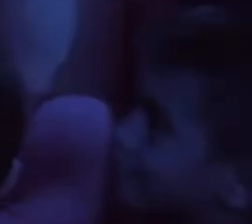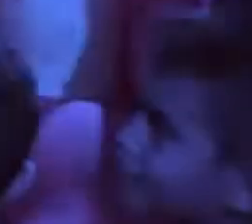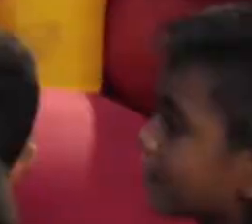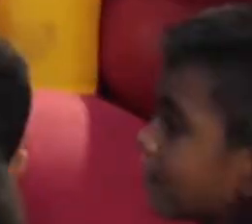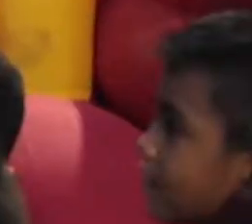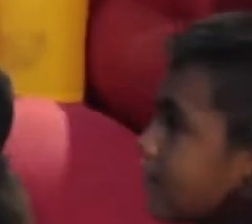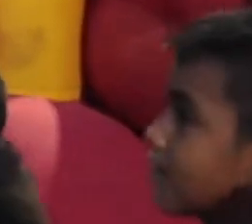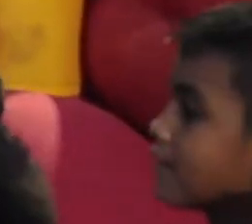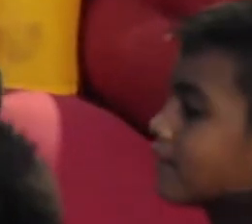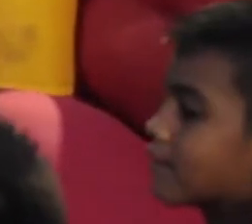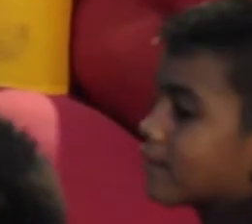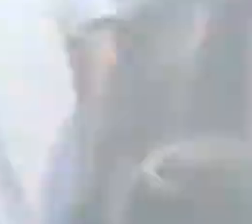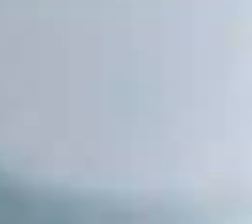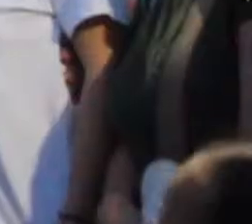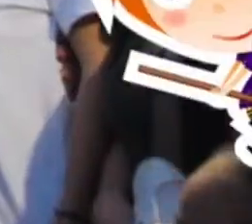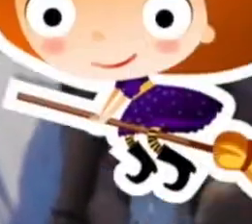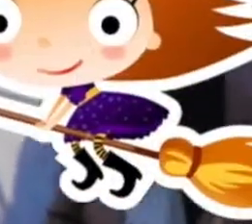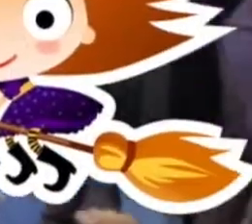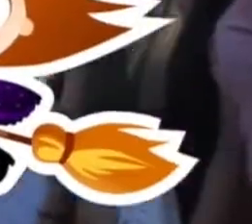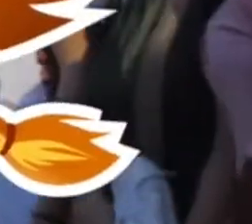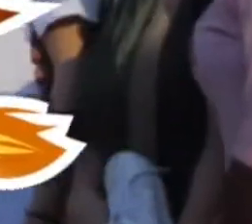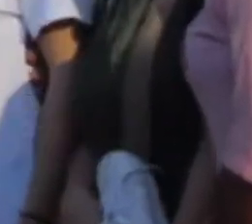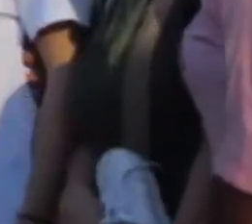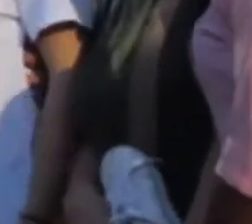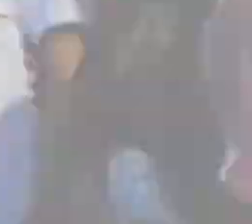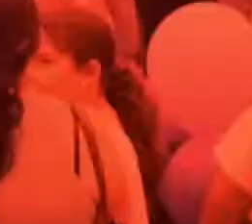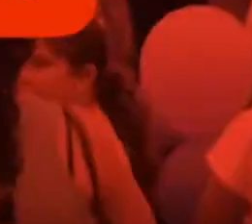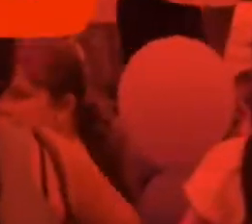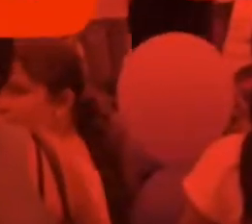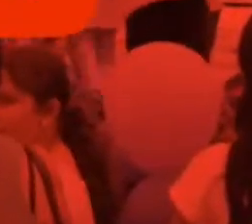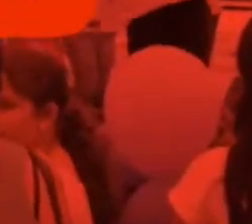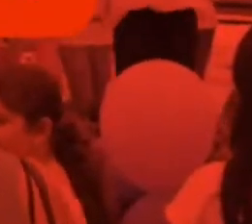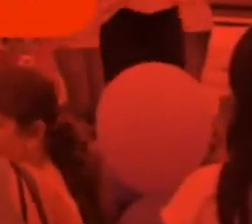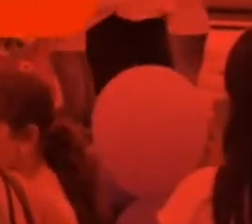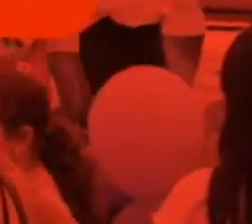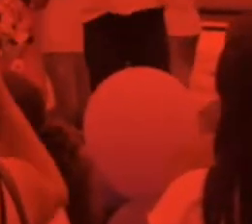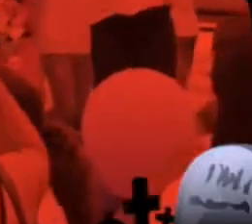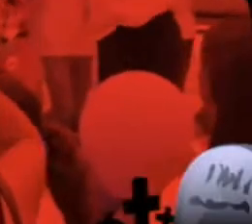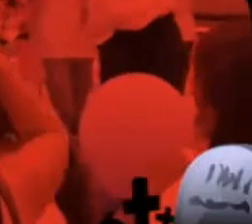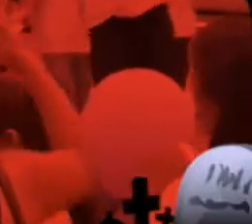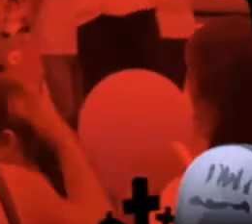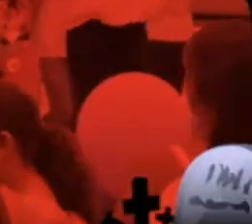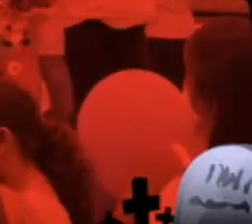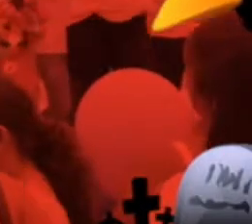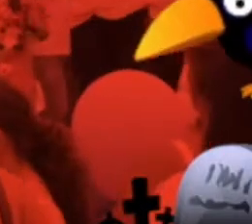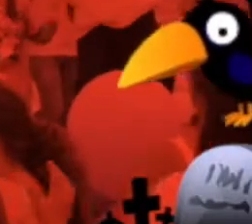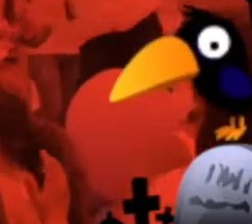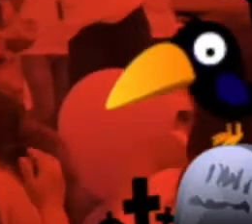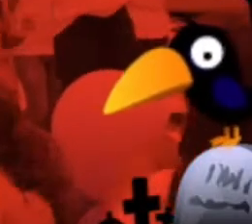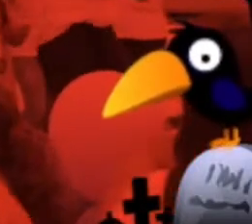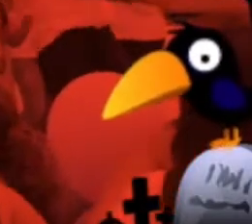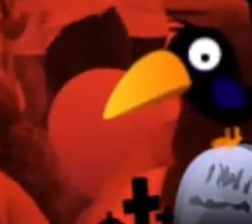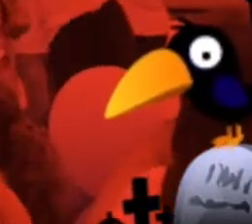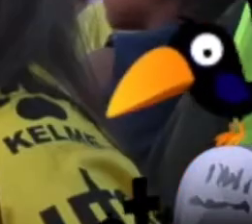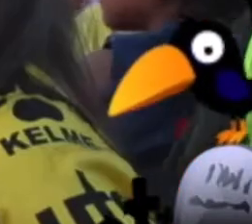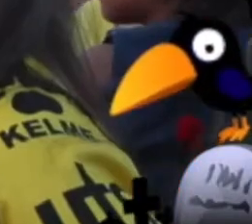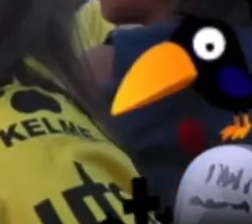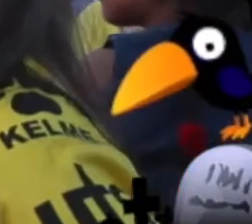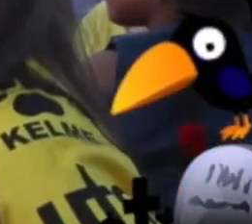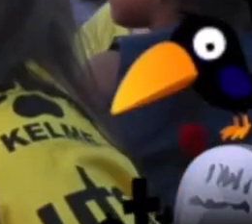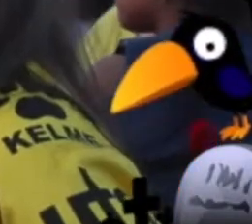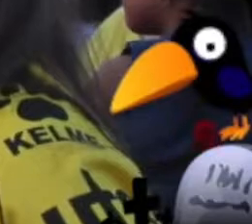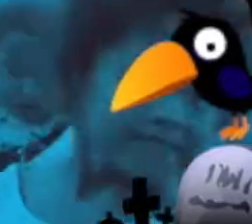todos los niños y niñas de Barranca Bermeja para que disfruten de una tarde llena de magia, diversión, regalos, sorpresas y shows musicales. Ya